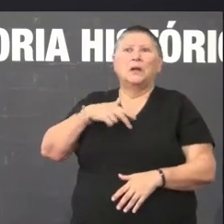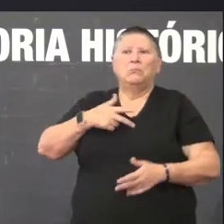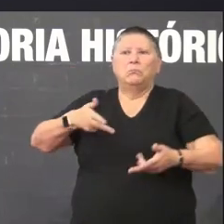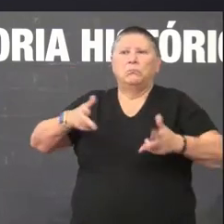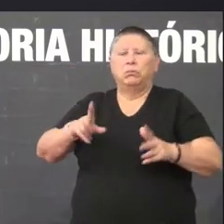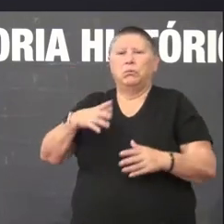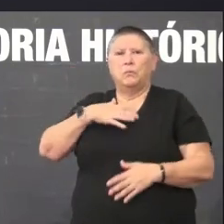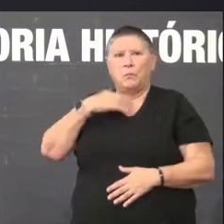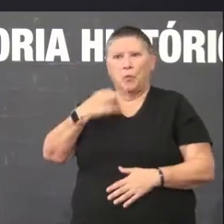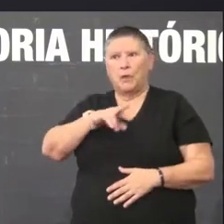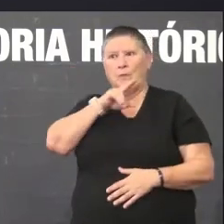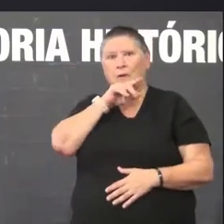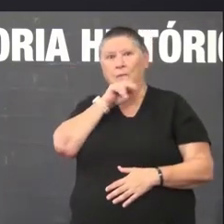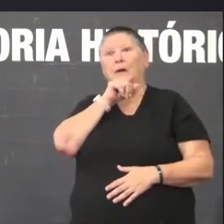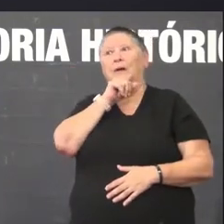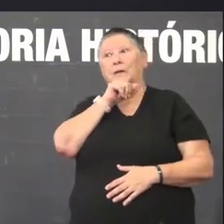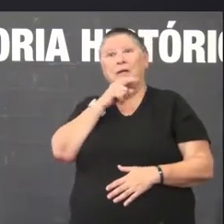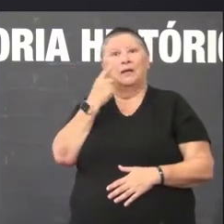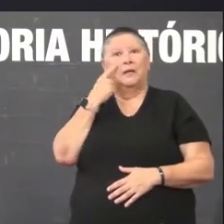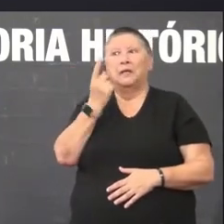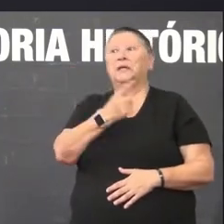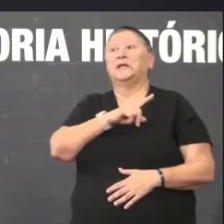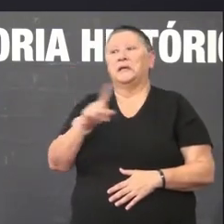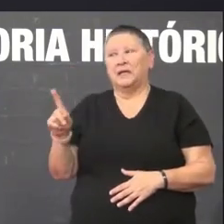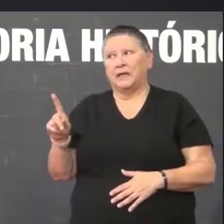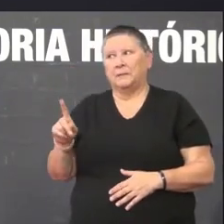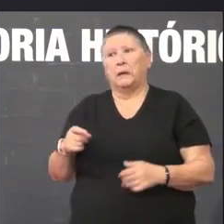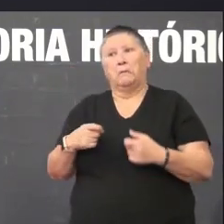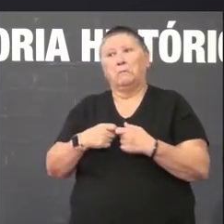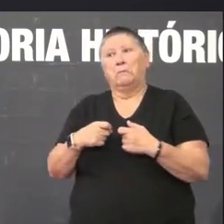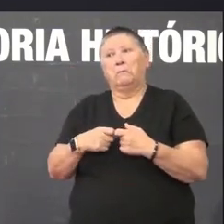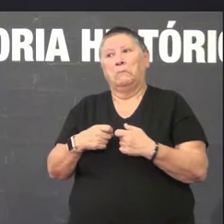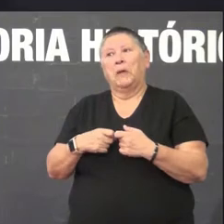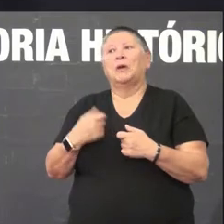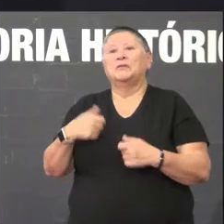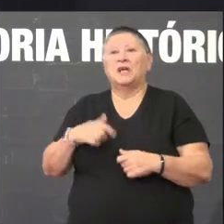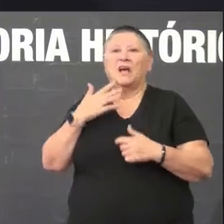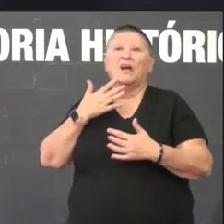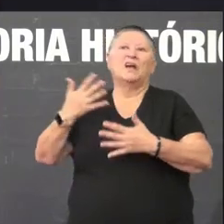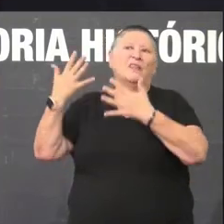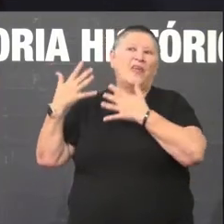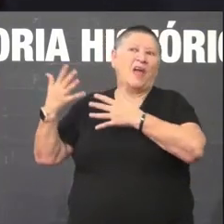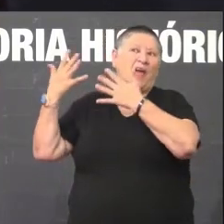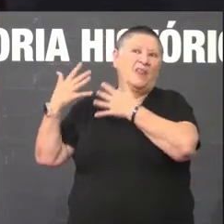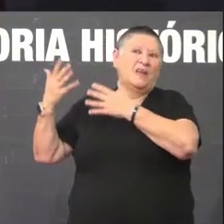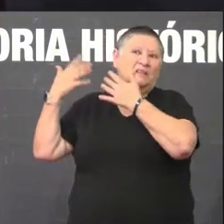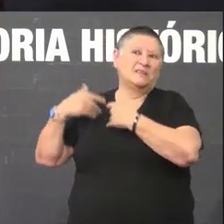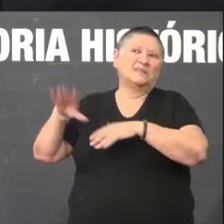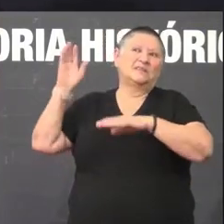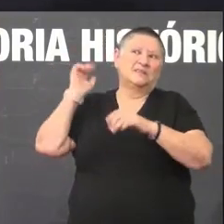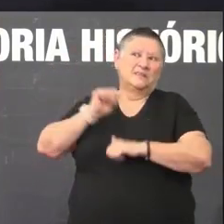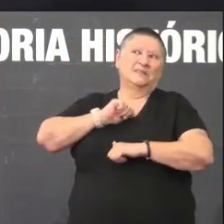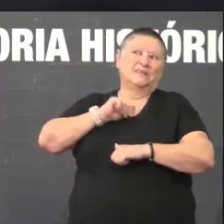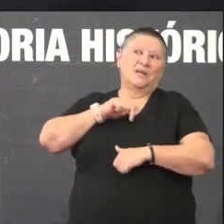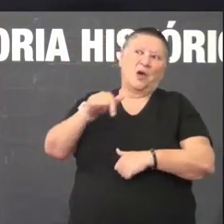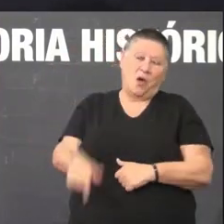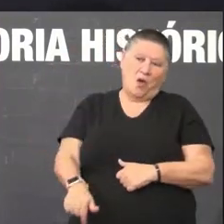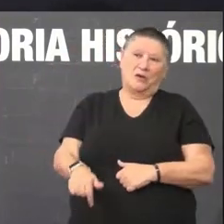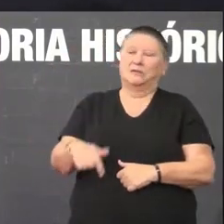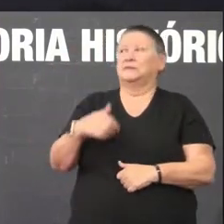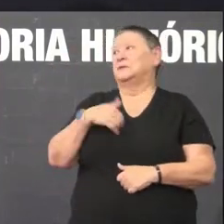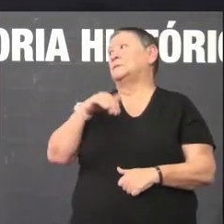vimos a falar. Increíble. Pero bueno, tuvieron que pasar décadas, estamos donde estamos, e